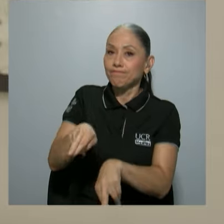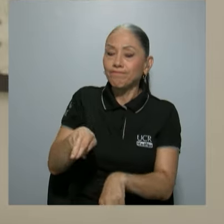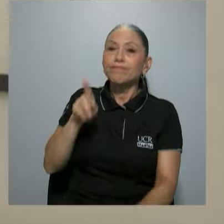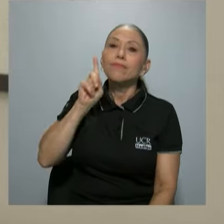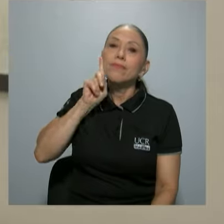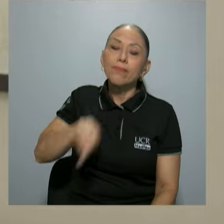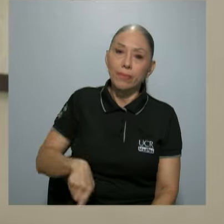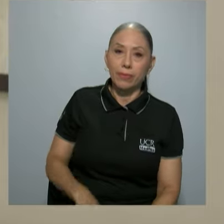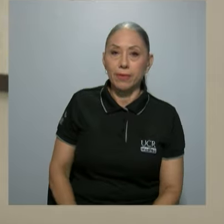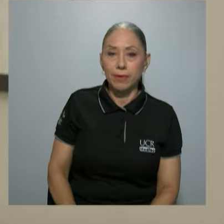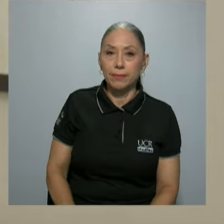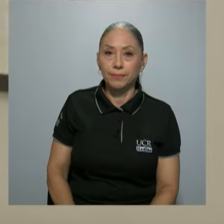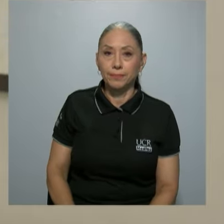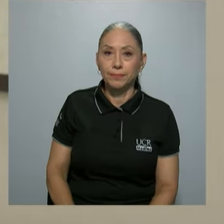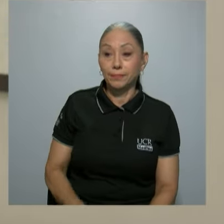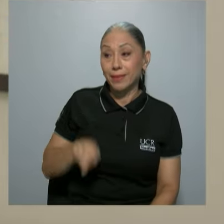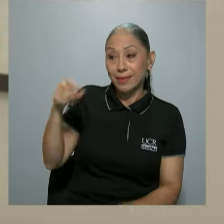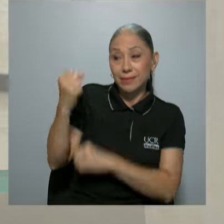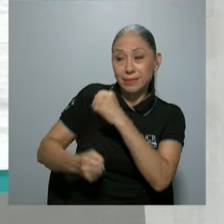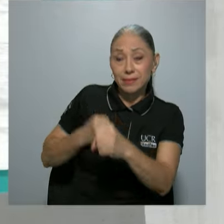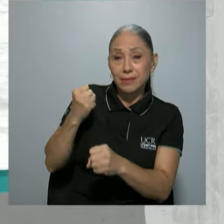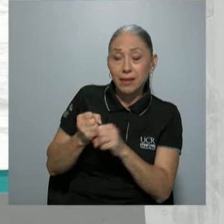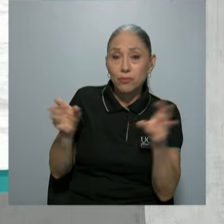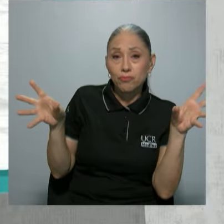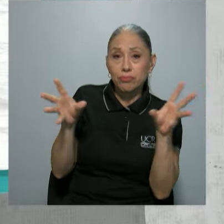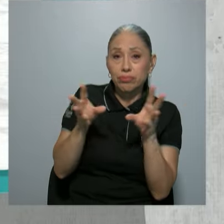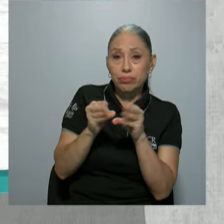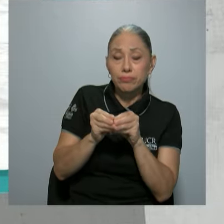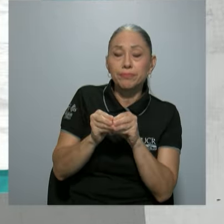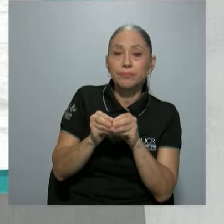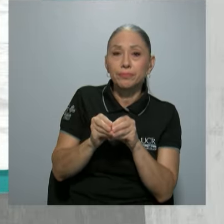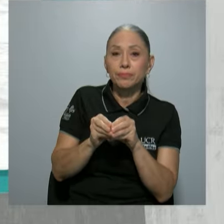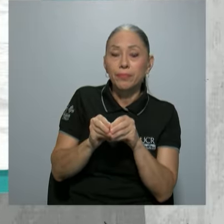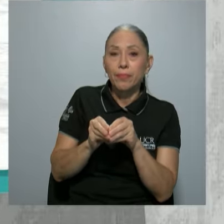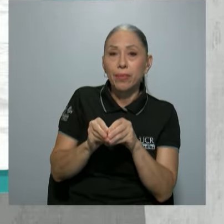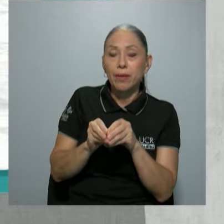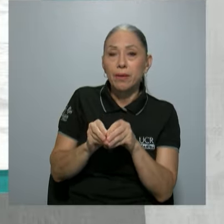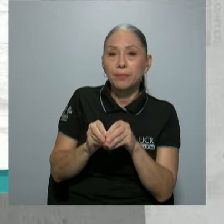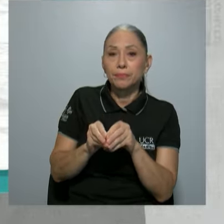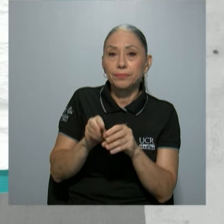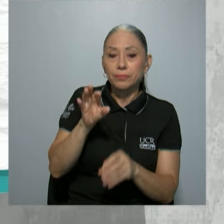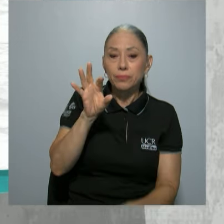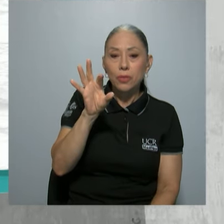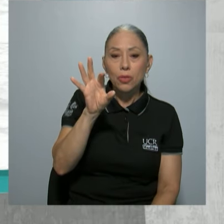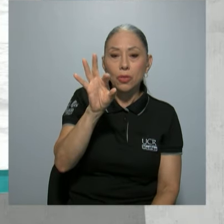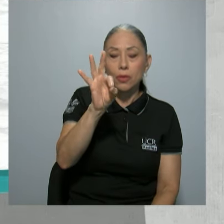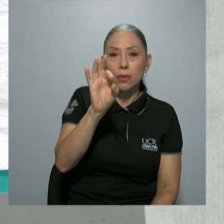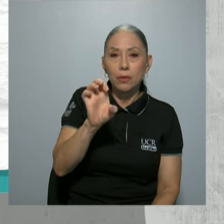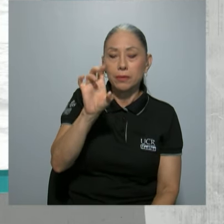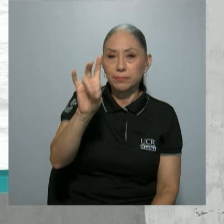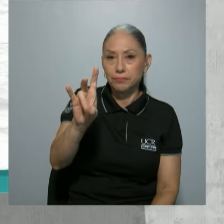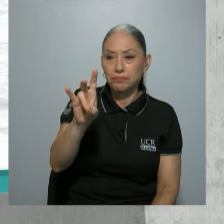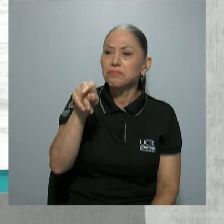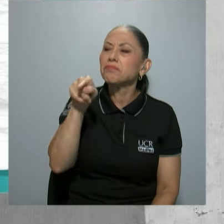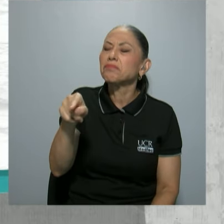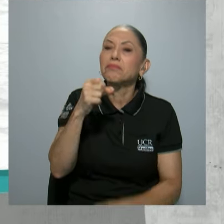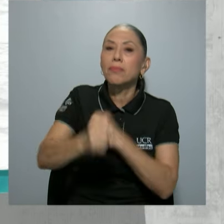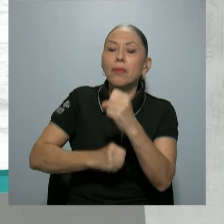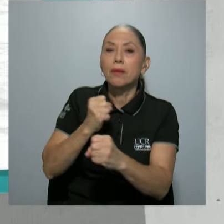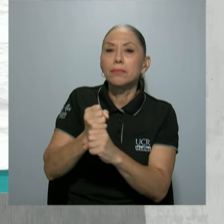falsa. Ese año se registraron 900, estamos hablando del